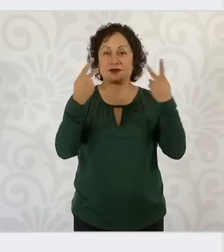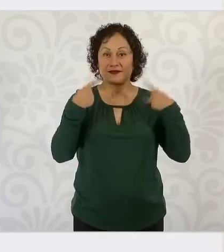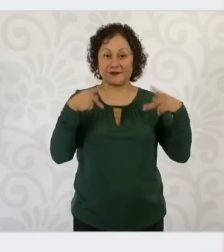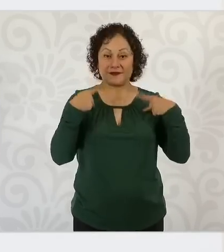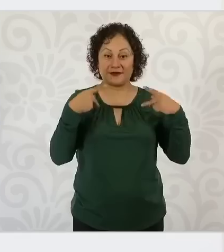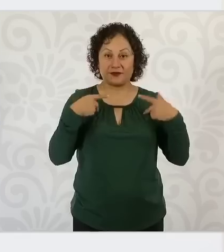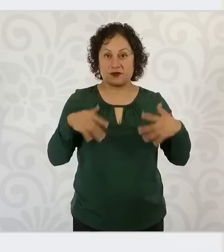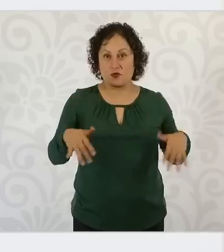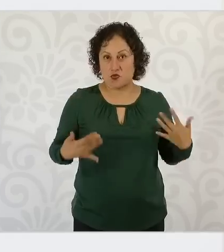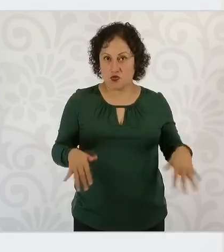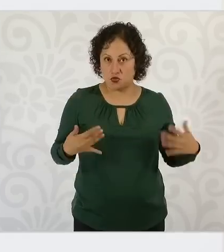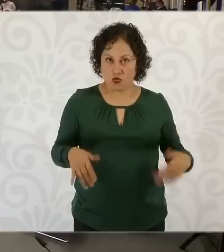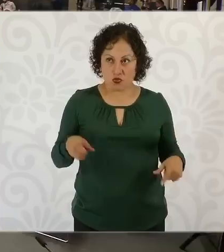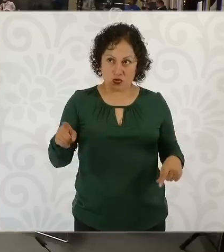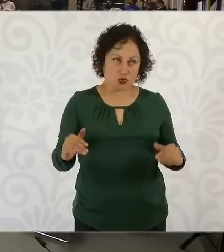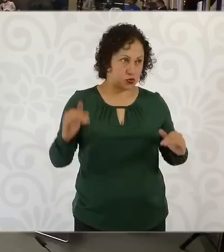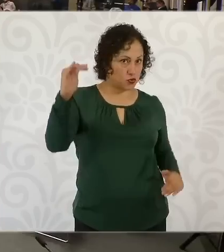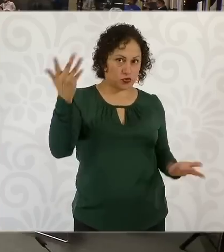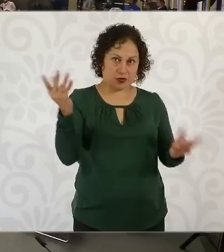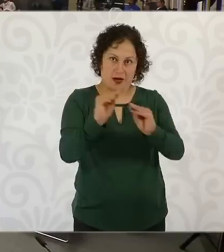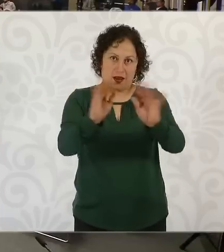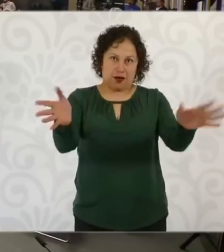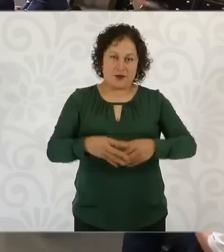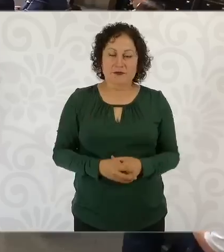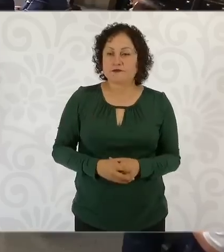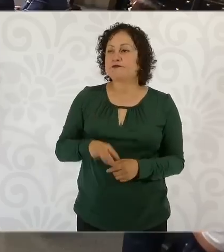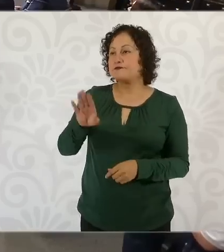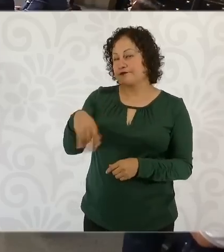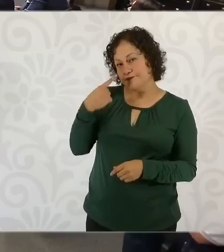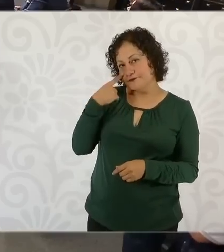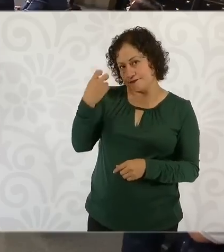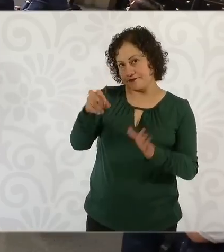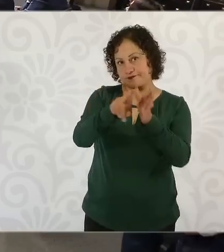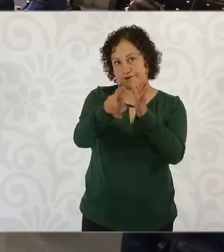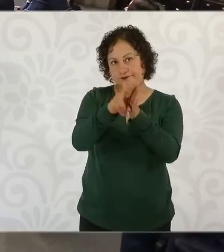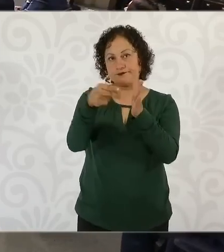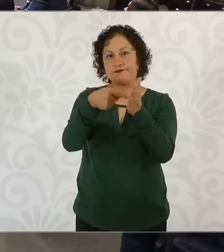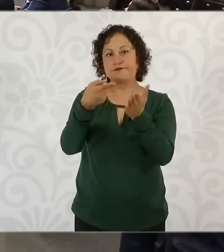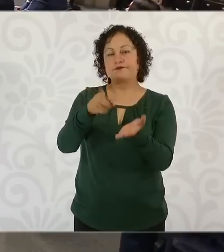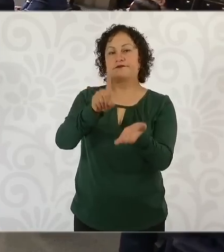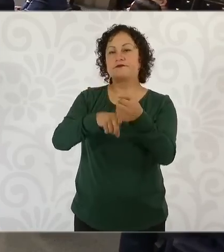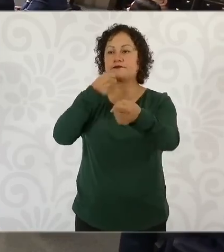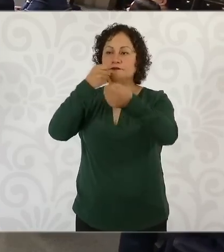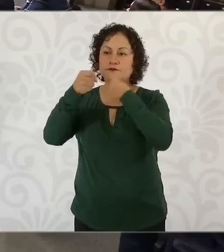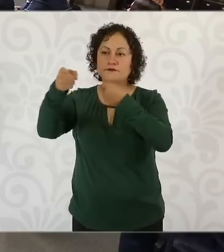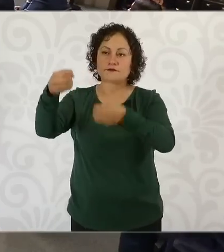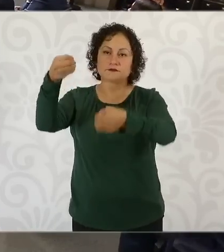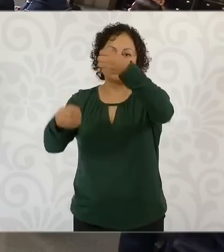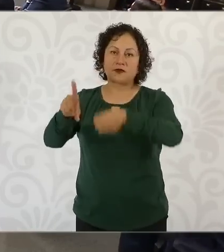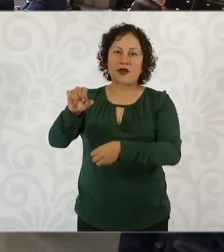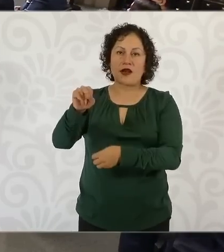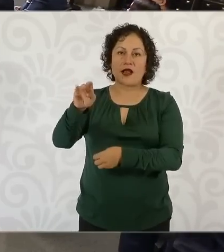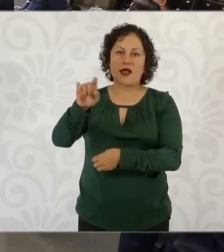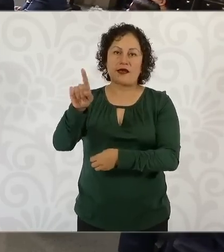Sí hay un cambio, ¿no? Pero precisamente, bueno, pues en la revista se publica también una entrevista al ministro Javier Lainez, quien, bueno, pues dice